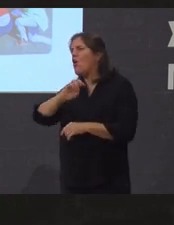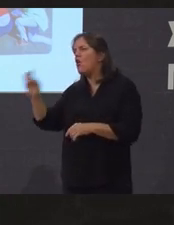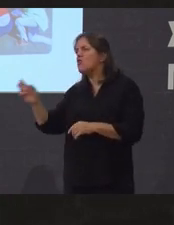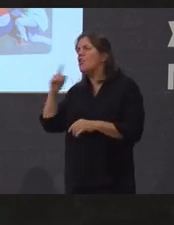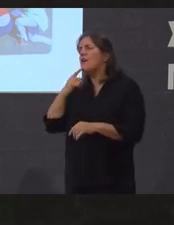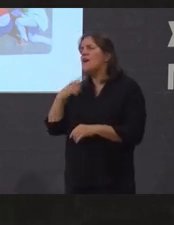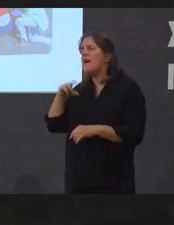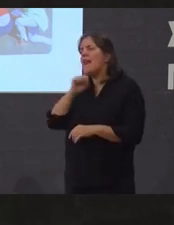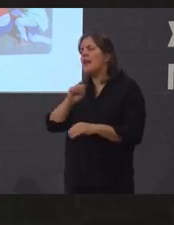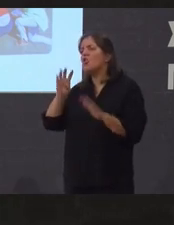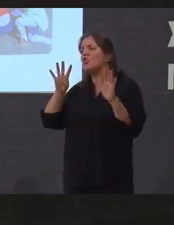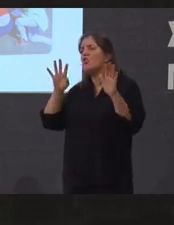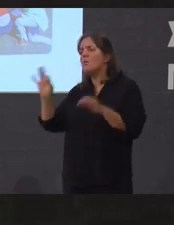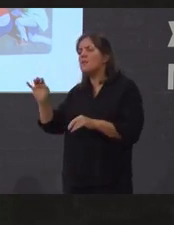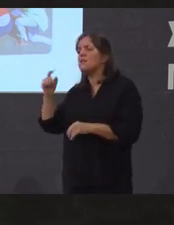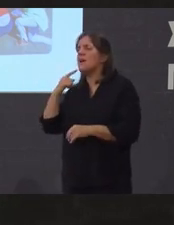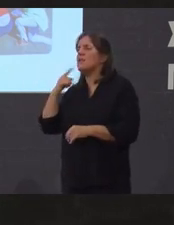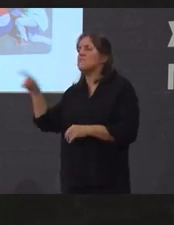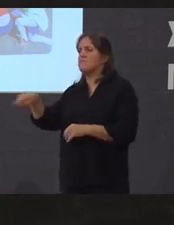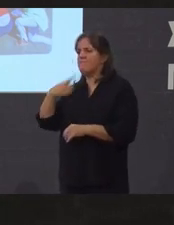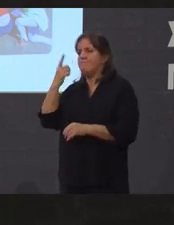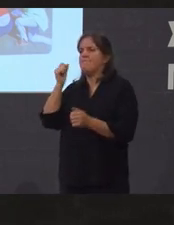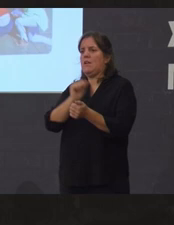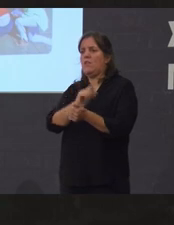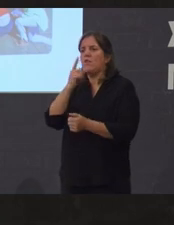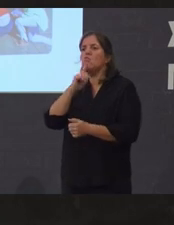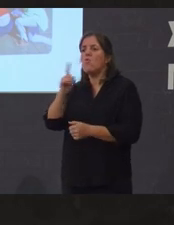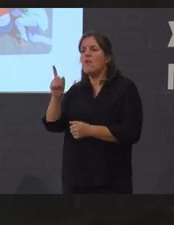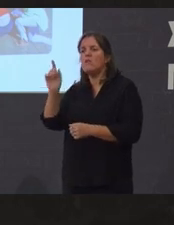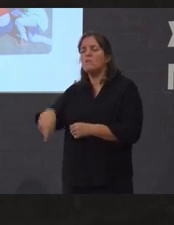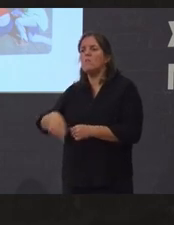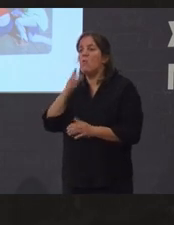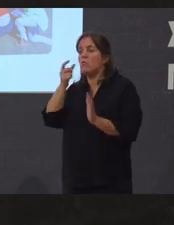outro articulista por outra columna.